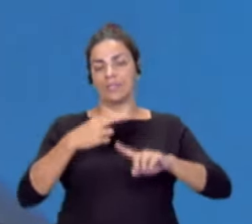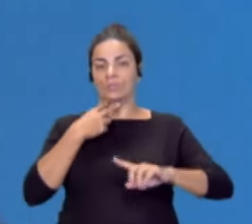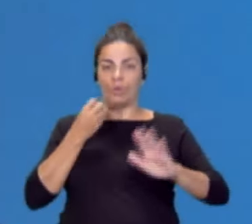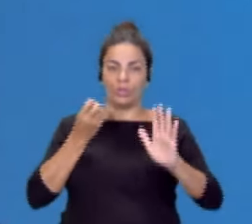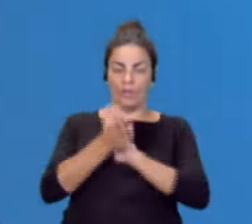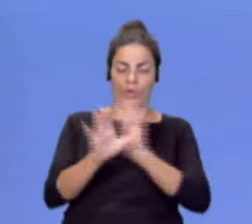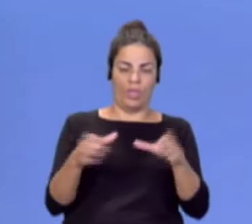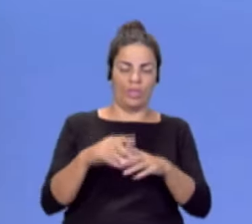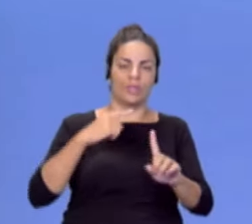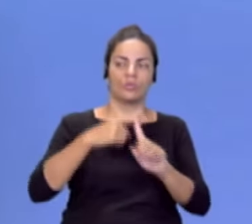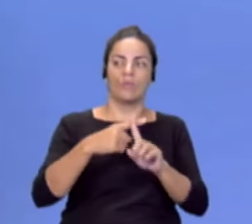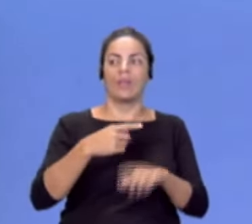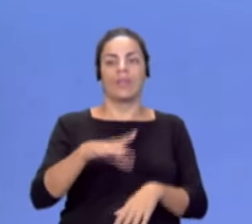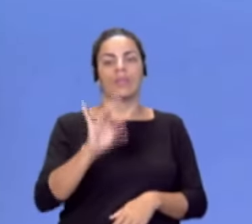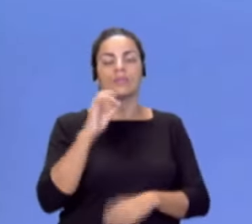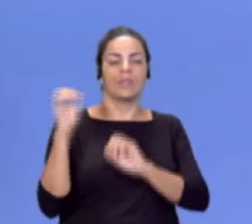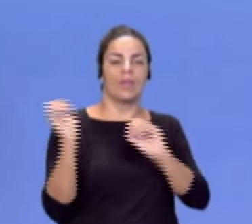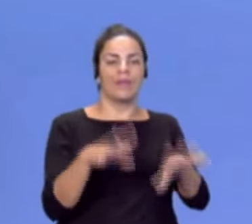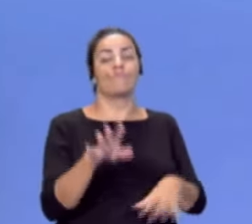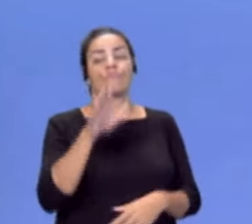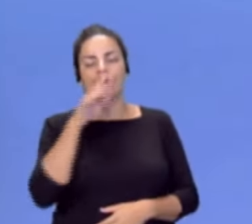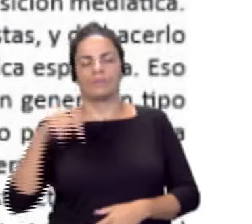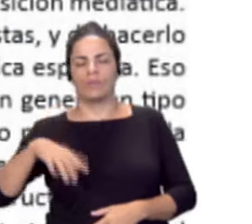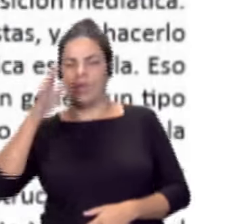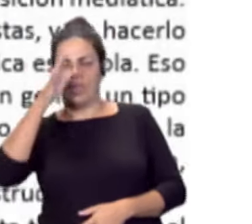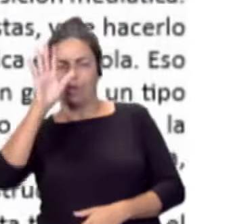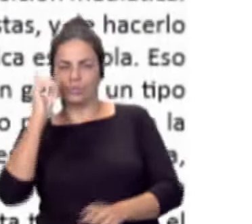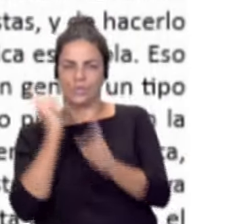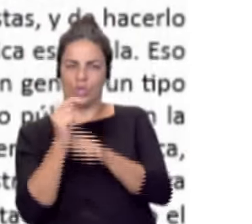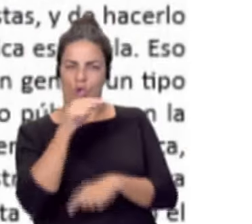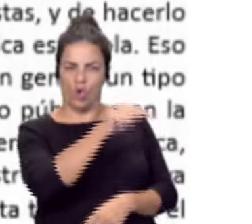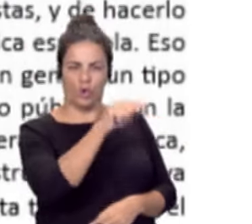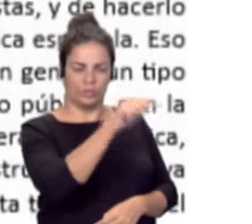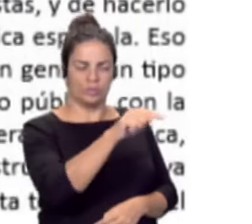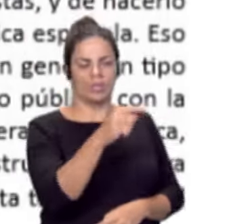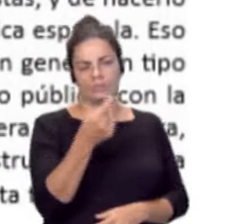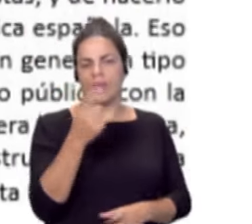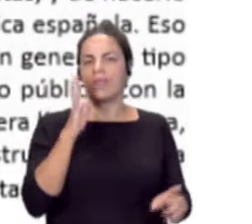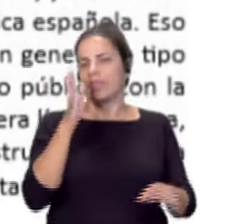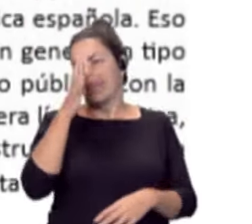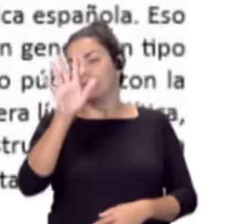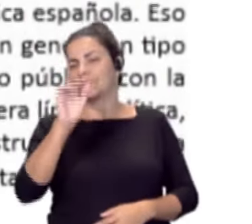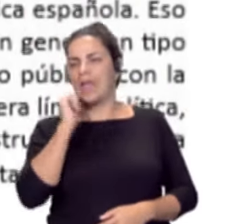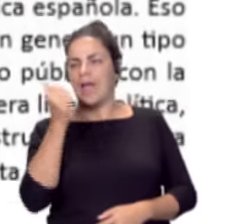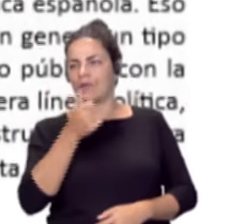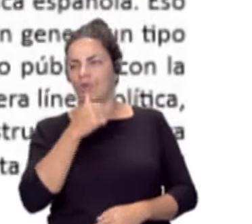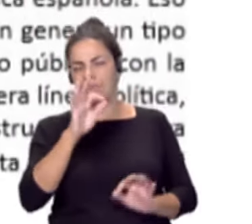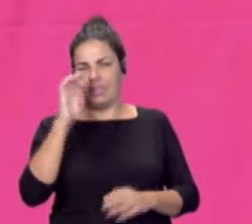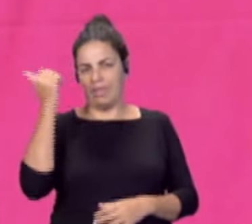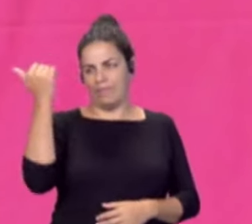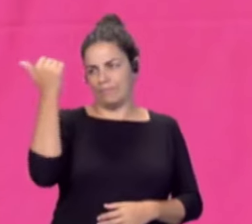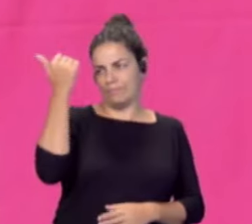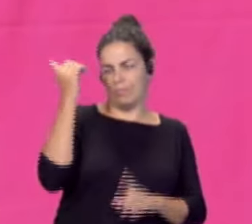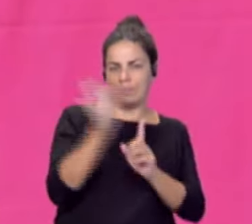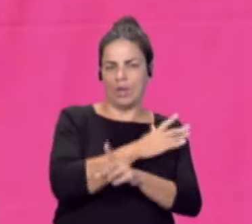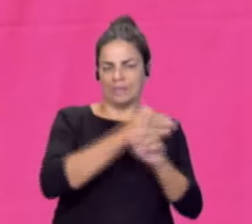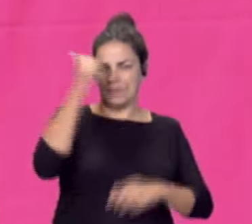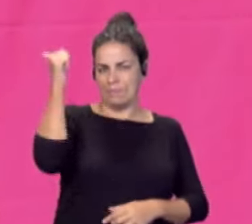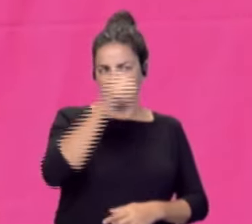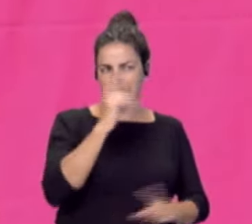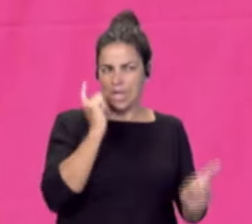tras esas denuncias, nos las comentaba nuestra compañera María Herrera, denuncias anónimas de violencia machista vertidas en redes sociales contra él. También ya hay una